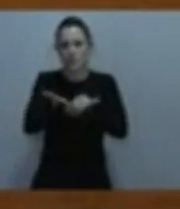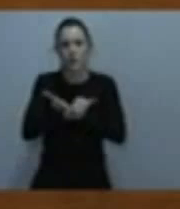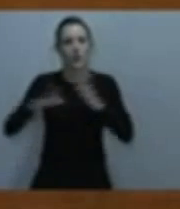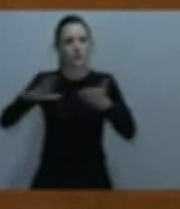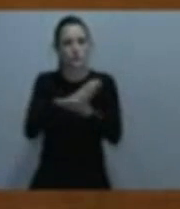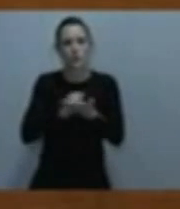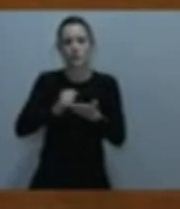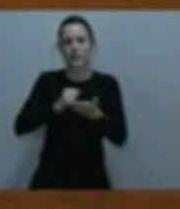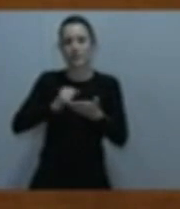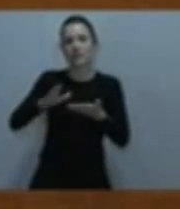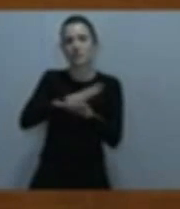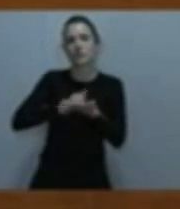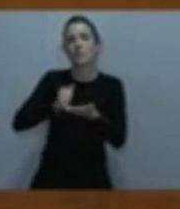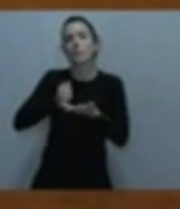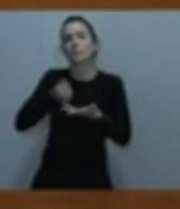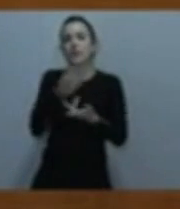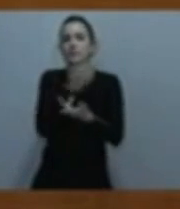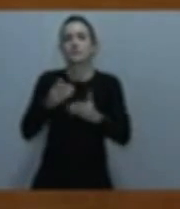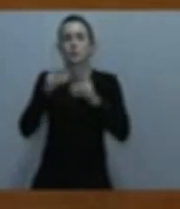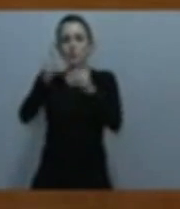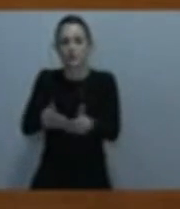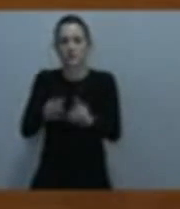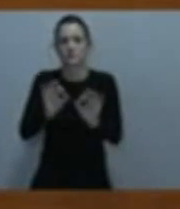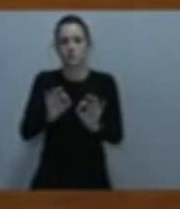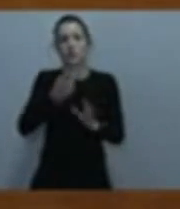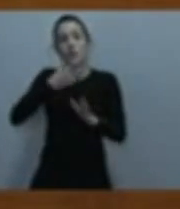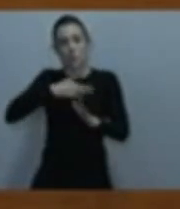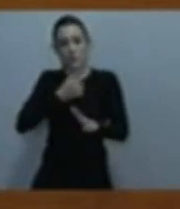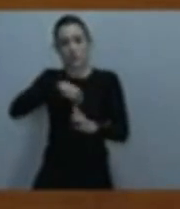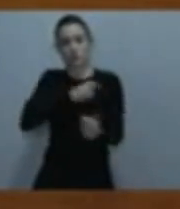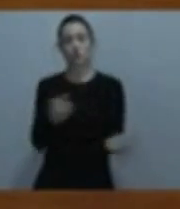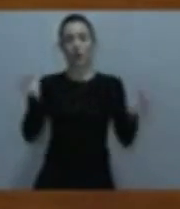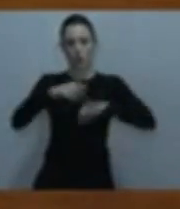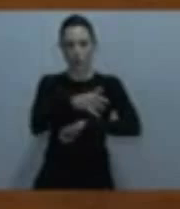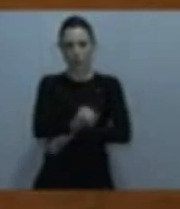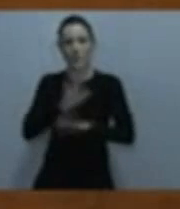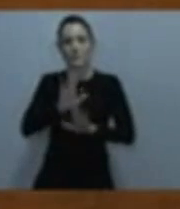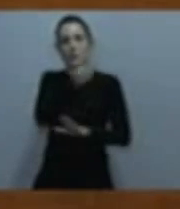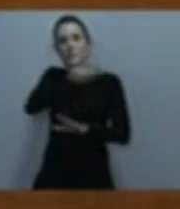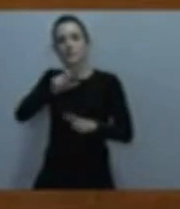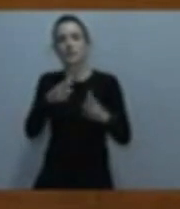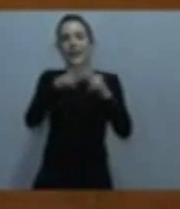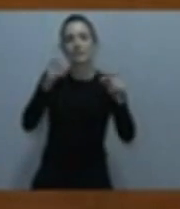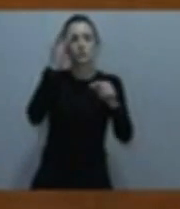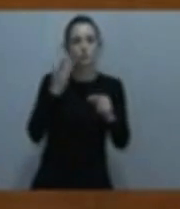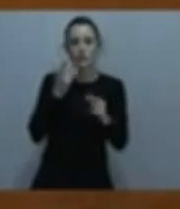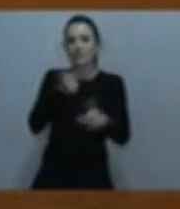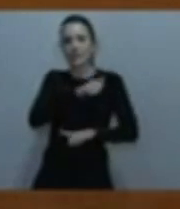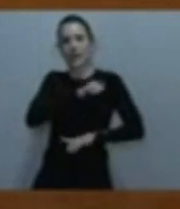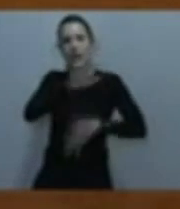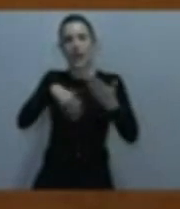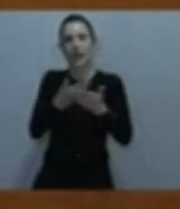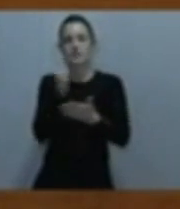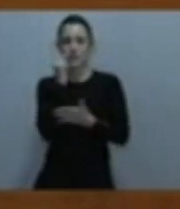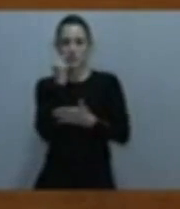Y probablemente estemos de acuerdo. Pero los asturianos y asturianas no pueden esperar a que Javier Fernández haga lo que tiene